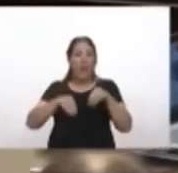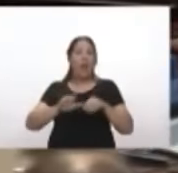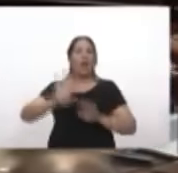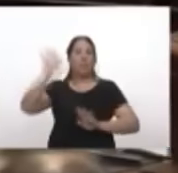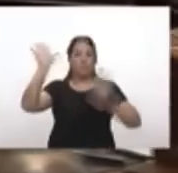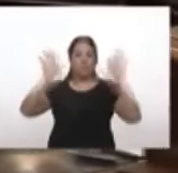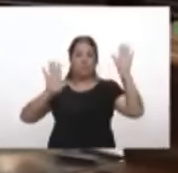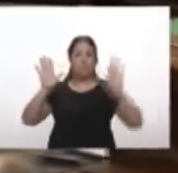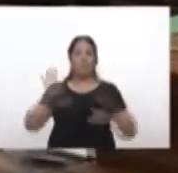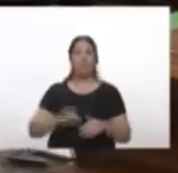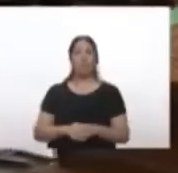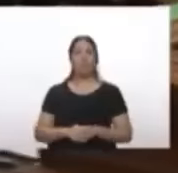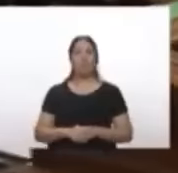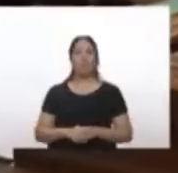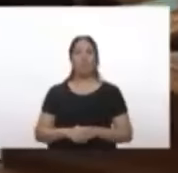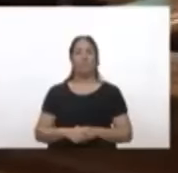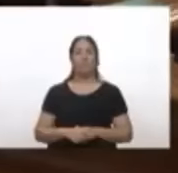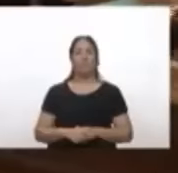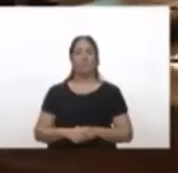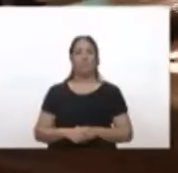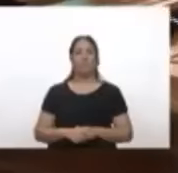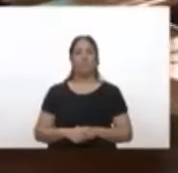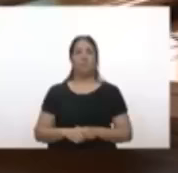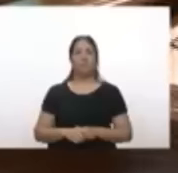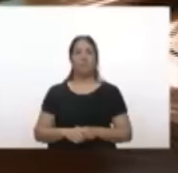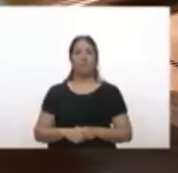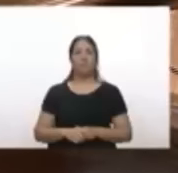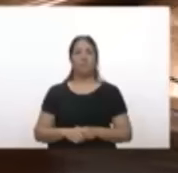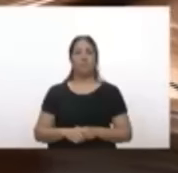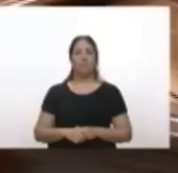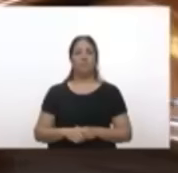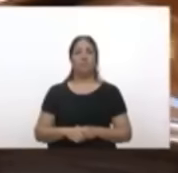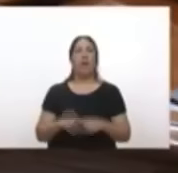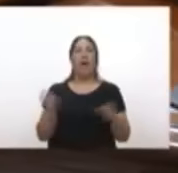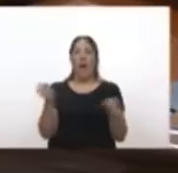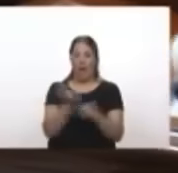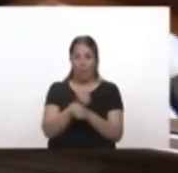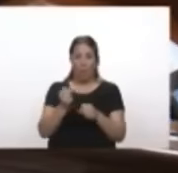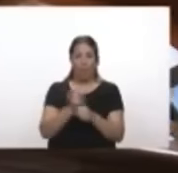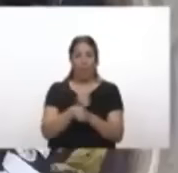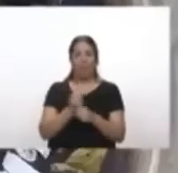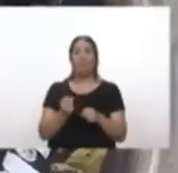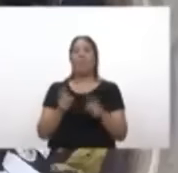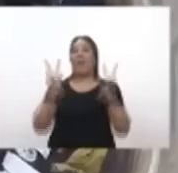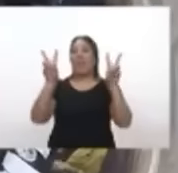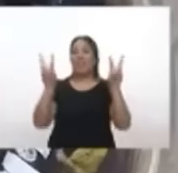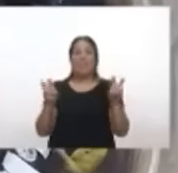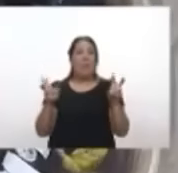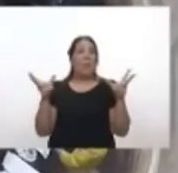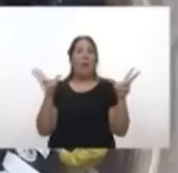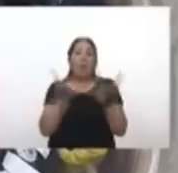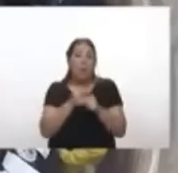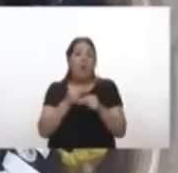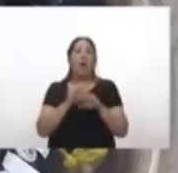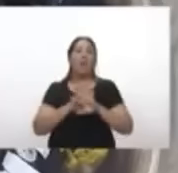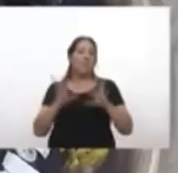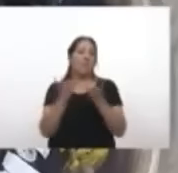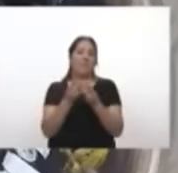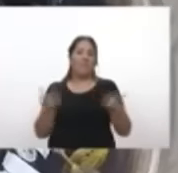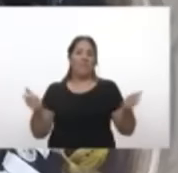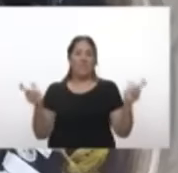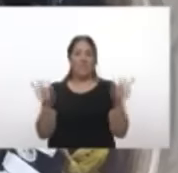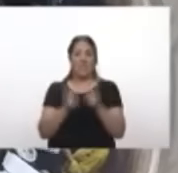Entonces sería honesto, quiero decir, Nahue, que todos hablen y justifiquen por qué hicieron lo que hicieron. Que lo vuelvan atrás o que digan, no,